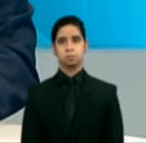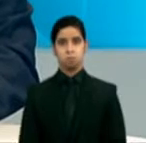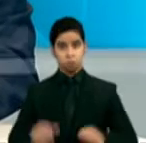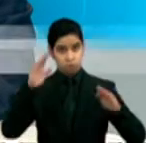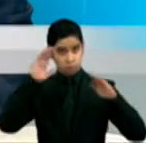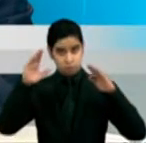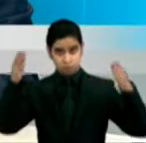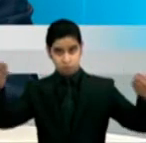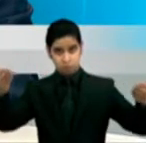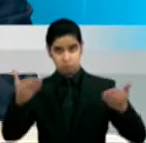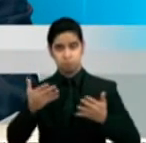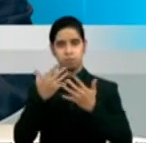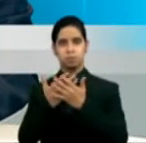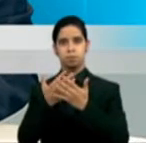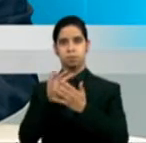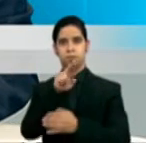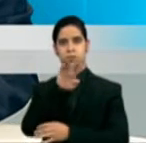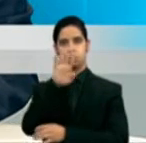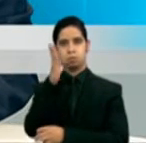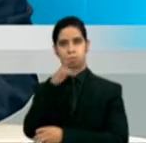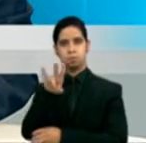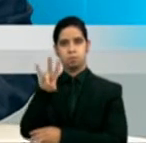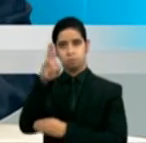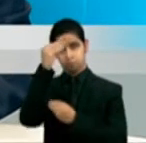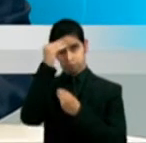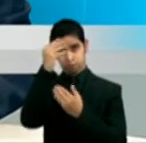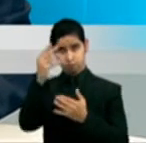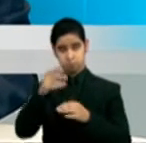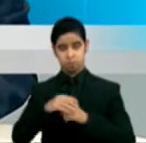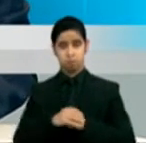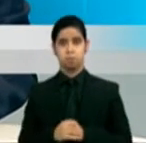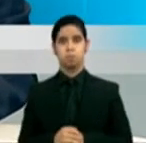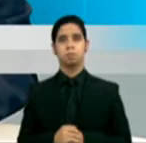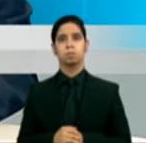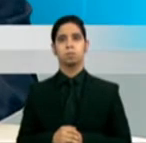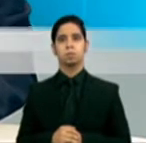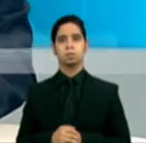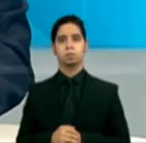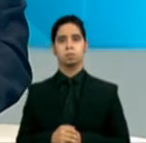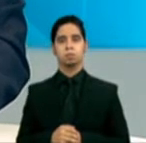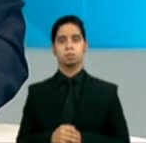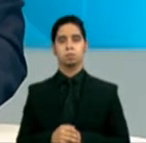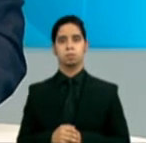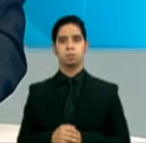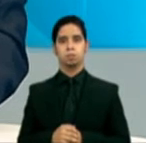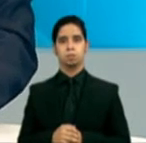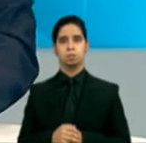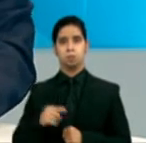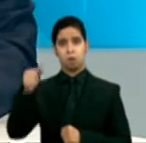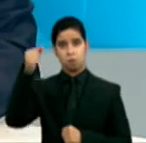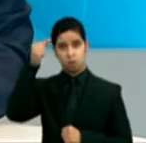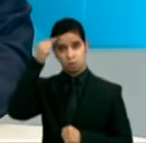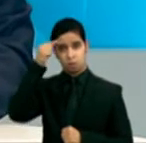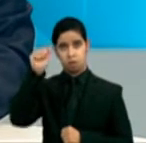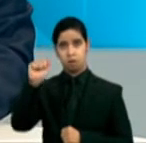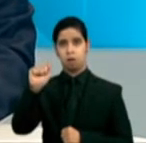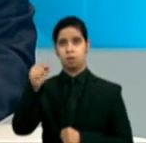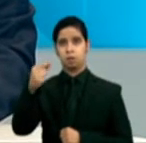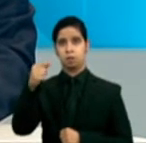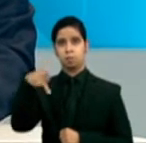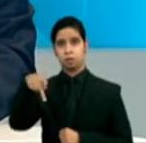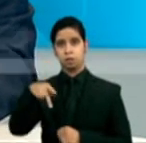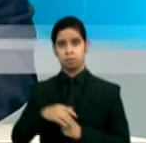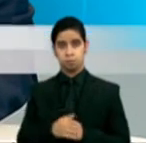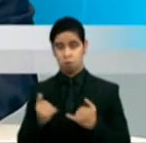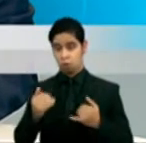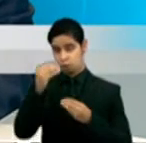Hola, ¿qué tal? Bienvenidos a Noticias 24/7 Informa. Les saluda Félix Alemán. De inmediato pasamos a las noticias para esta hora. El gobernador Alejandro García Padilla